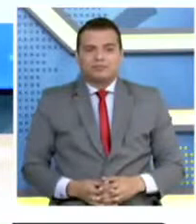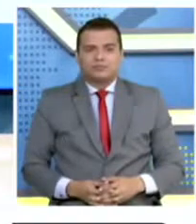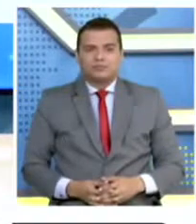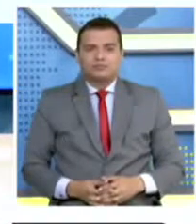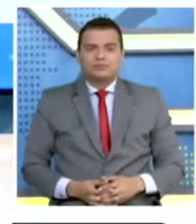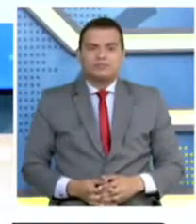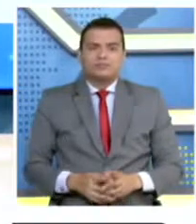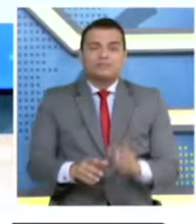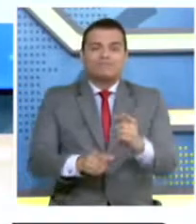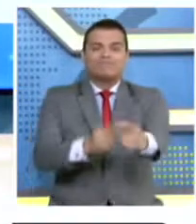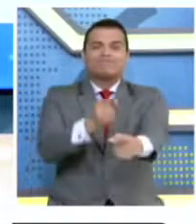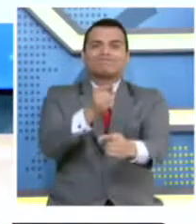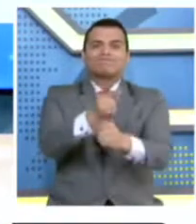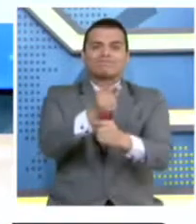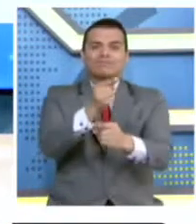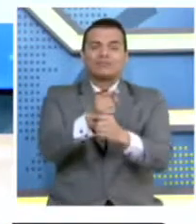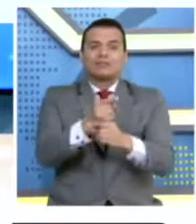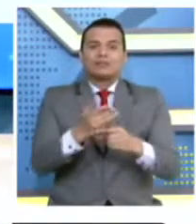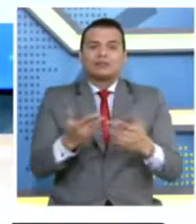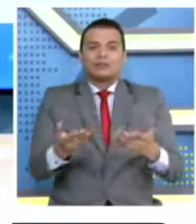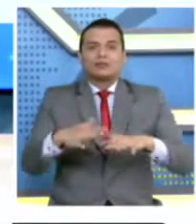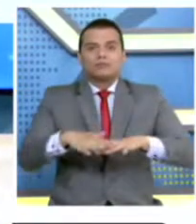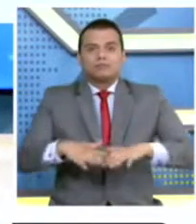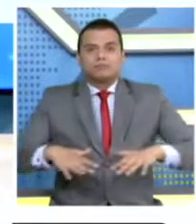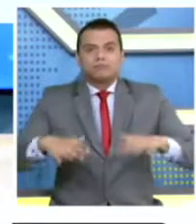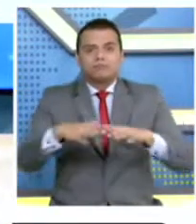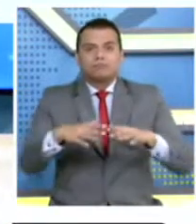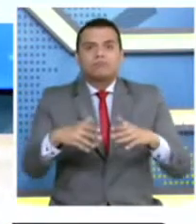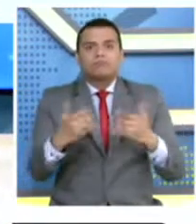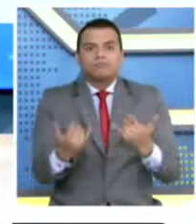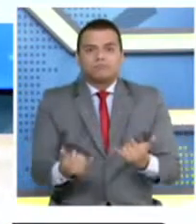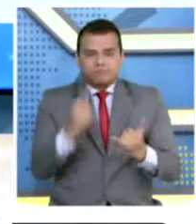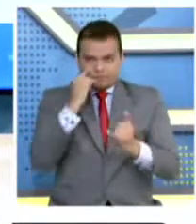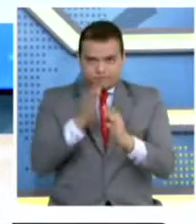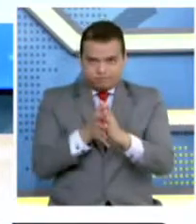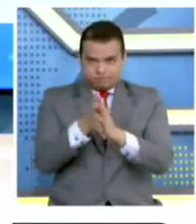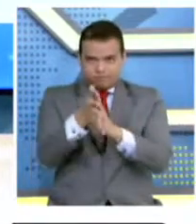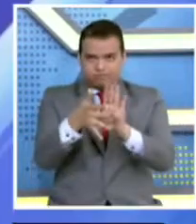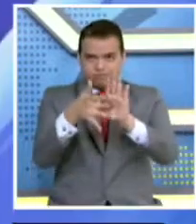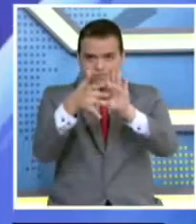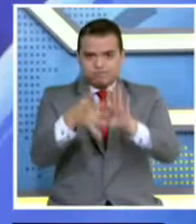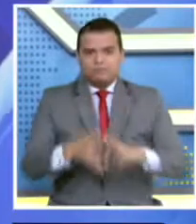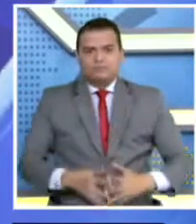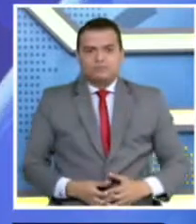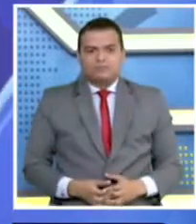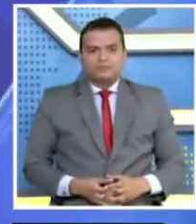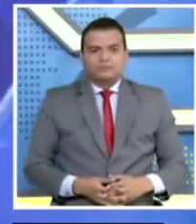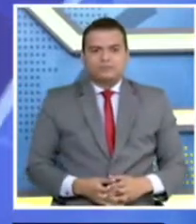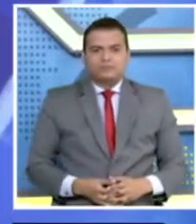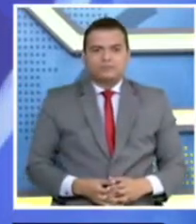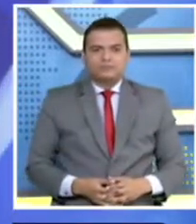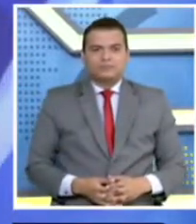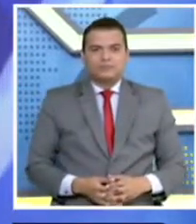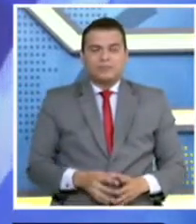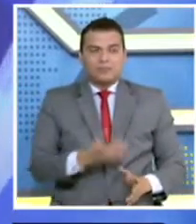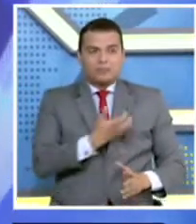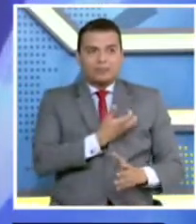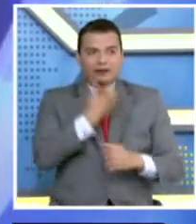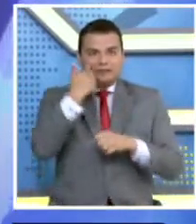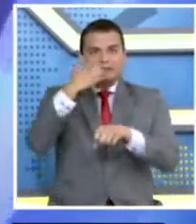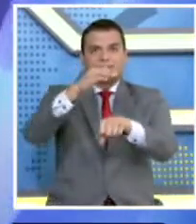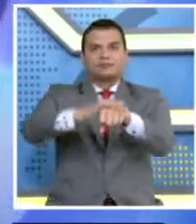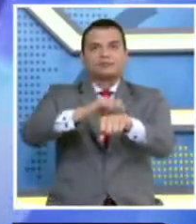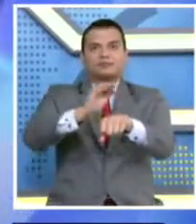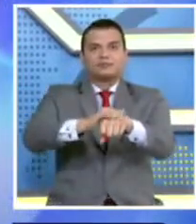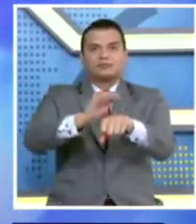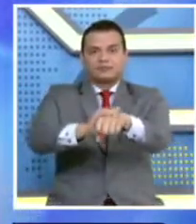Así es, esta situación es la que se está presentando en este momento y por eso vamos con el siguiente informe. La alcaldía de Cali determinó aumentar las medidas de